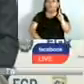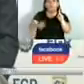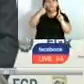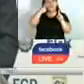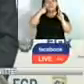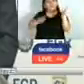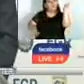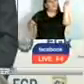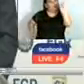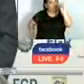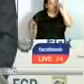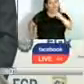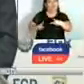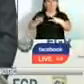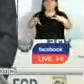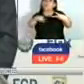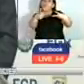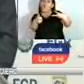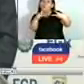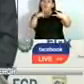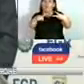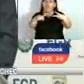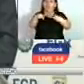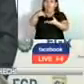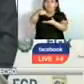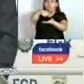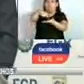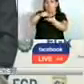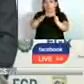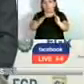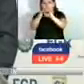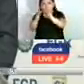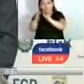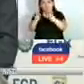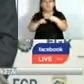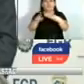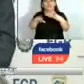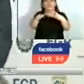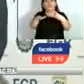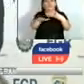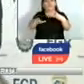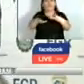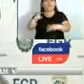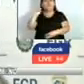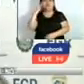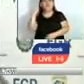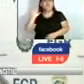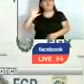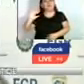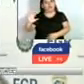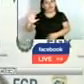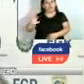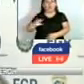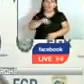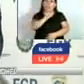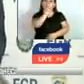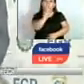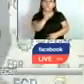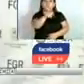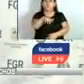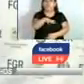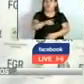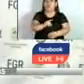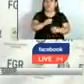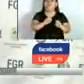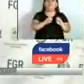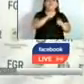San Salvador, 1 en la zona central, 5 en la zona oriental y 1 en la zona occidental.